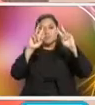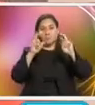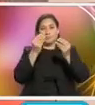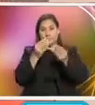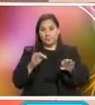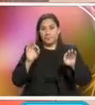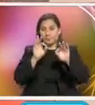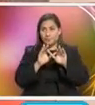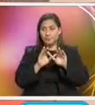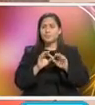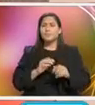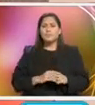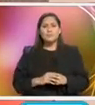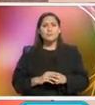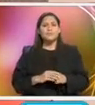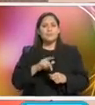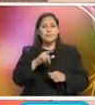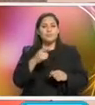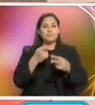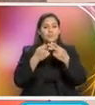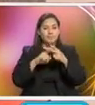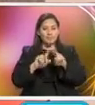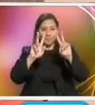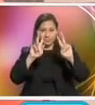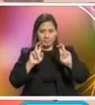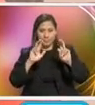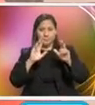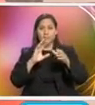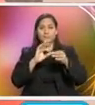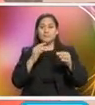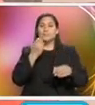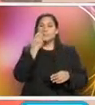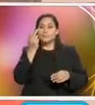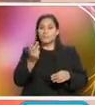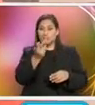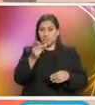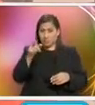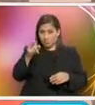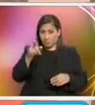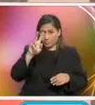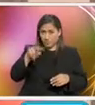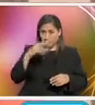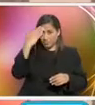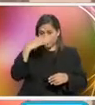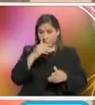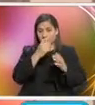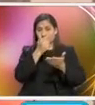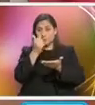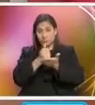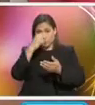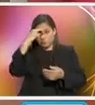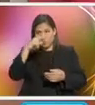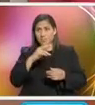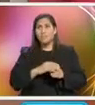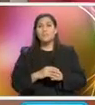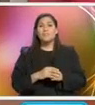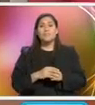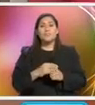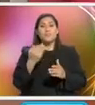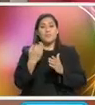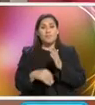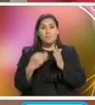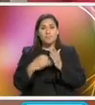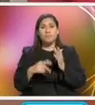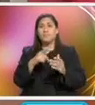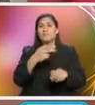sumamente importante y antes de que introduzcamos en él, me gustaría preguntarte, ¿realmente la Ciudad de México carece de la aplicación